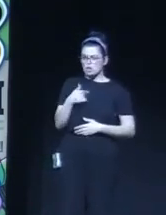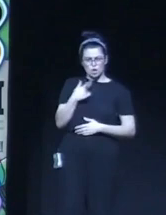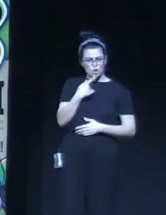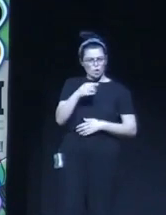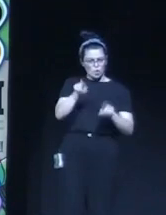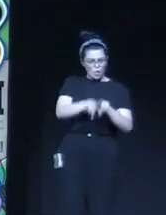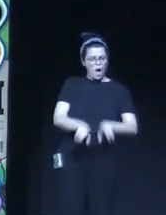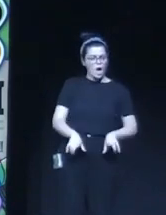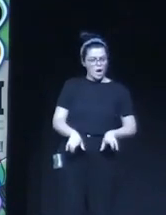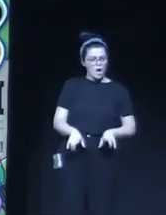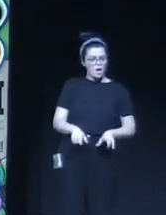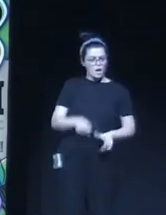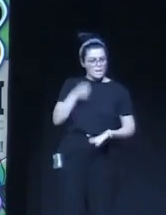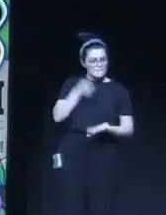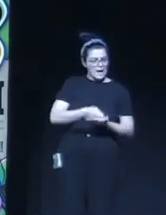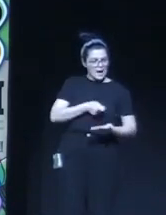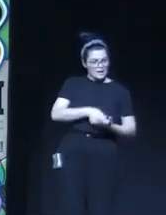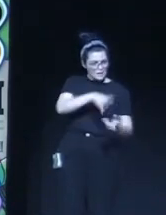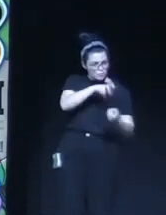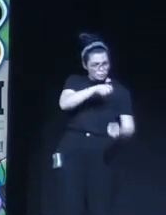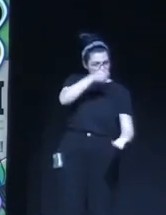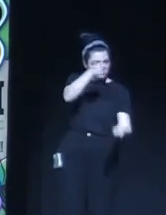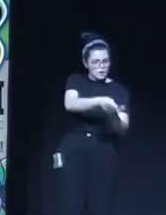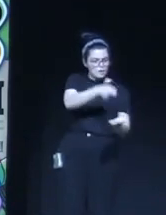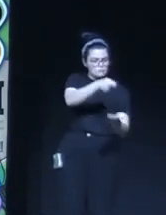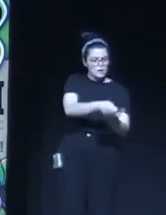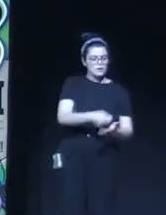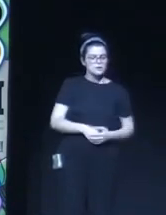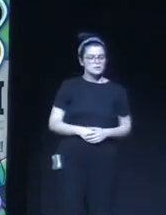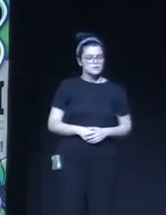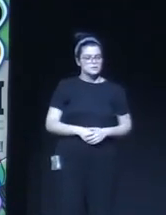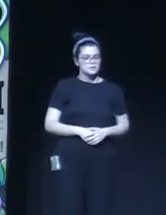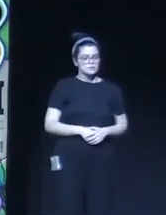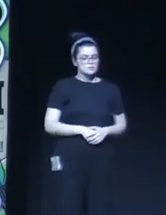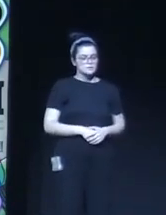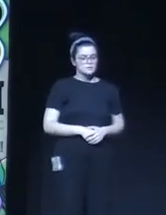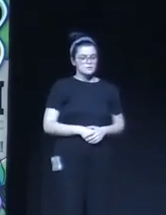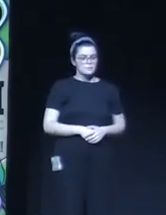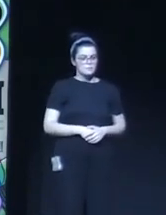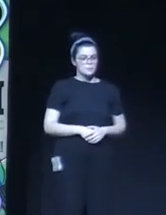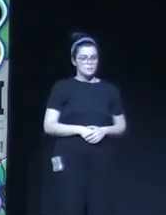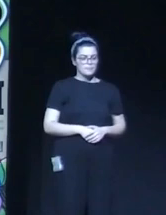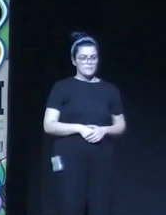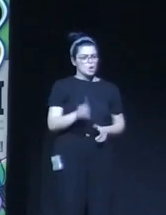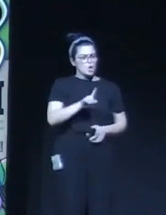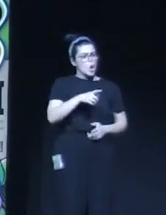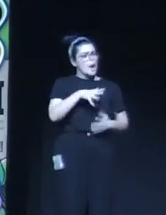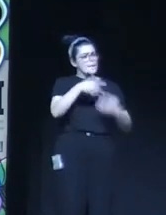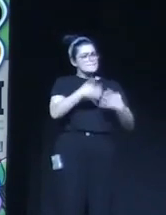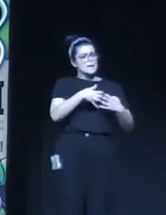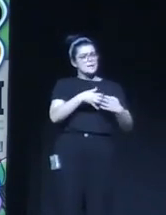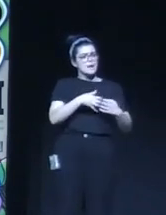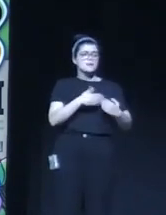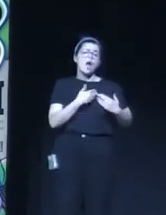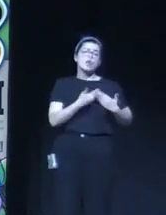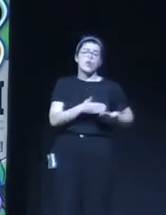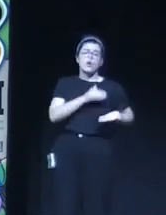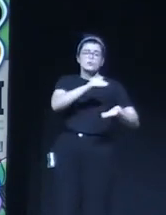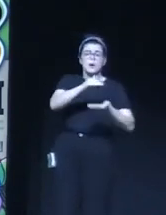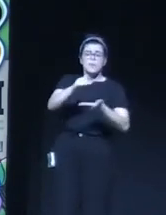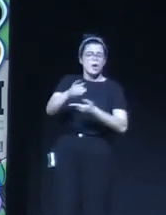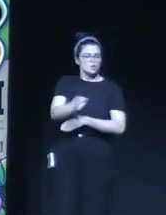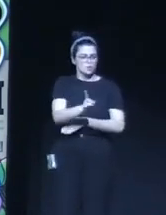impuestos. Evidentemente. ¿Que paguen? Perdón. Que paguen impuestos. No que den máquinas. Yo